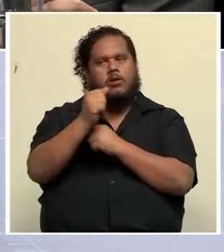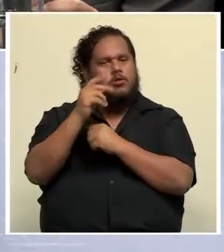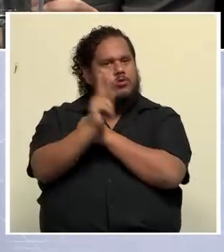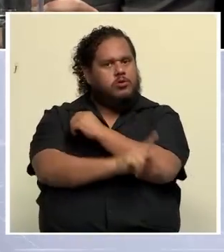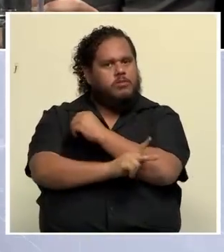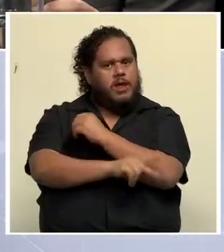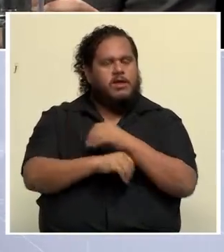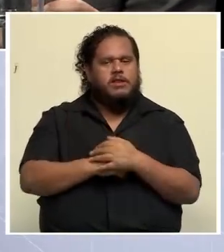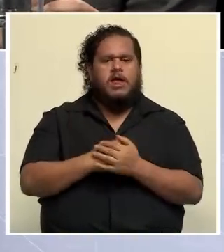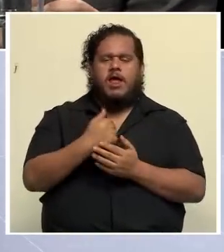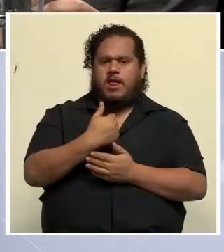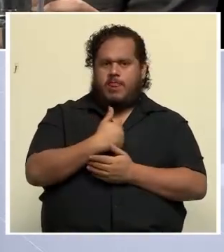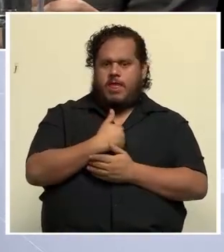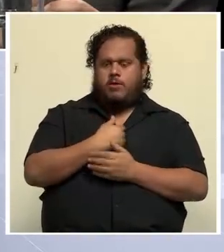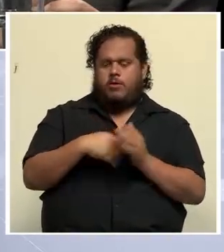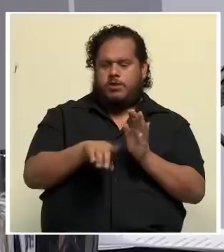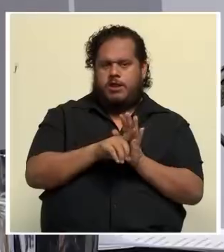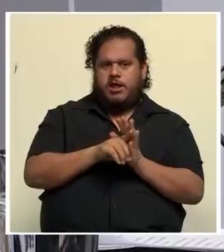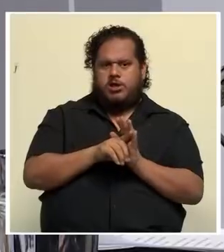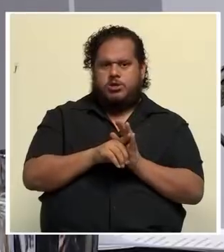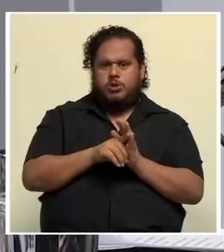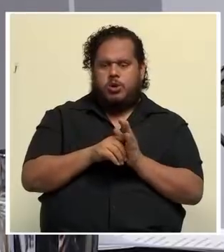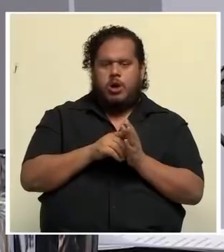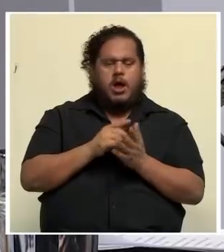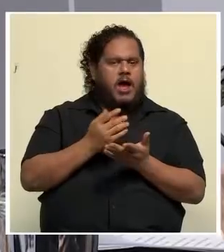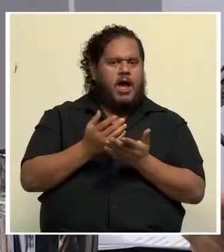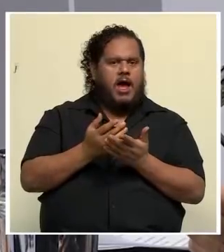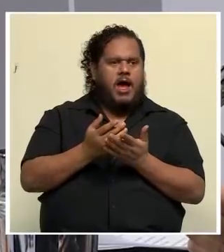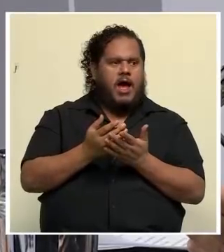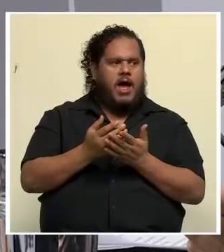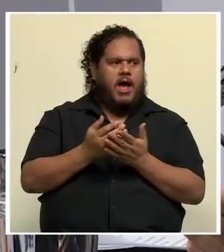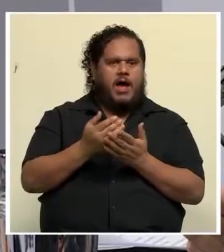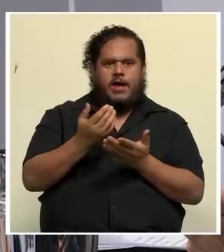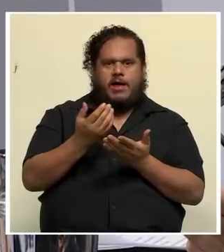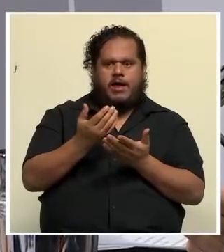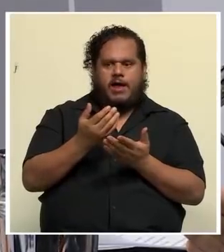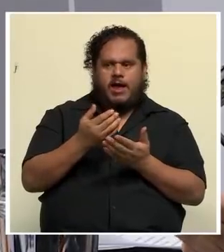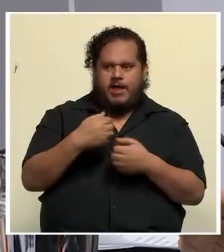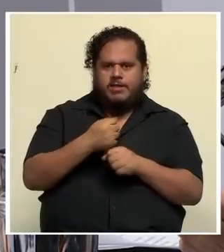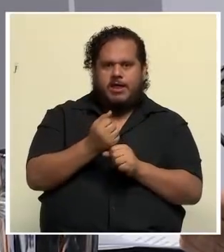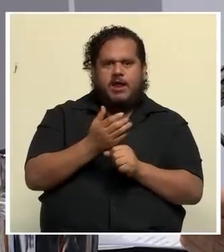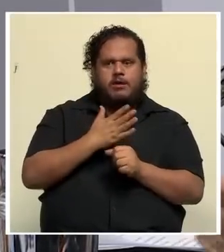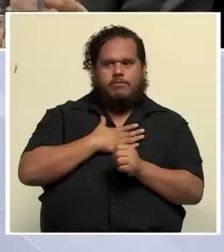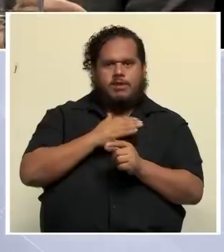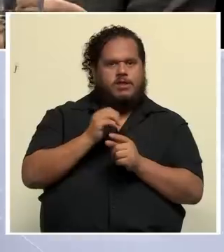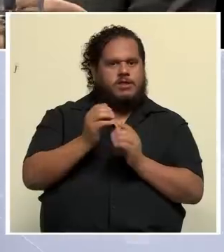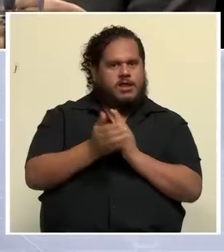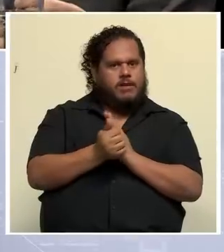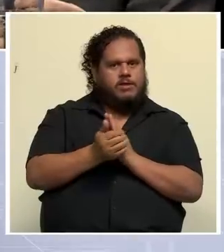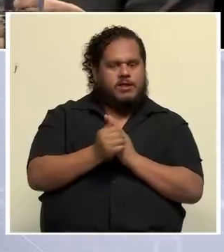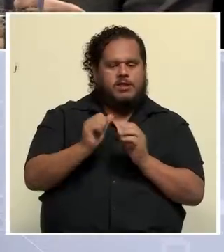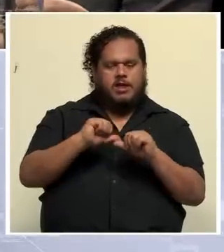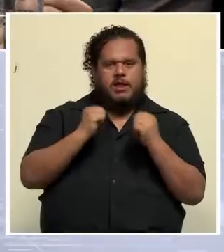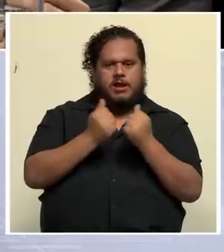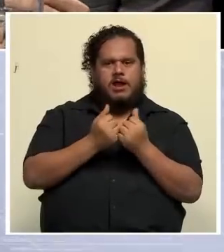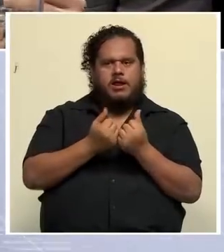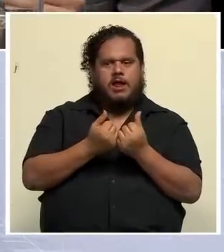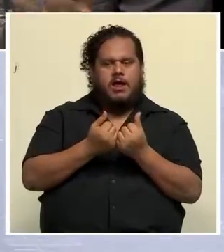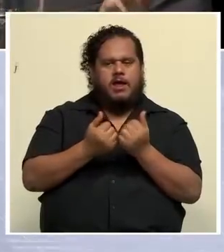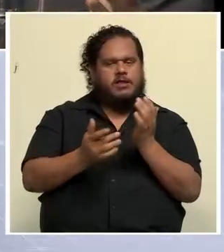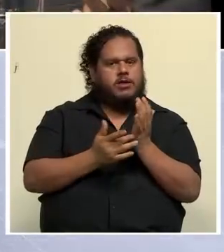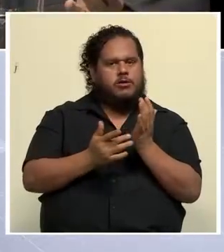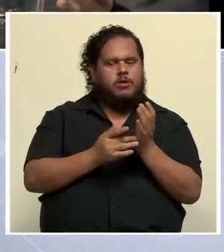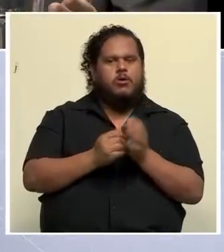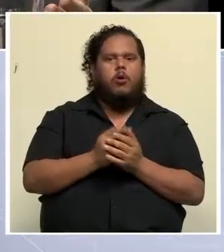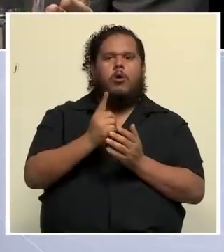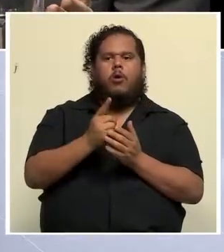Tengo derecho a ejercer mis capacidades en el campo tecnológico. ¿Por qué cree que la gente no se lo perdona, don José María? Digo, la gente,